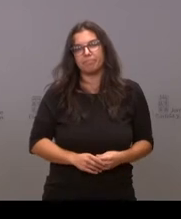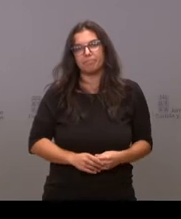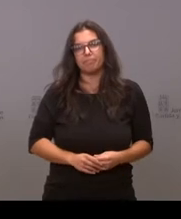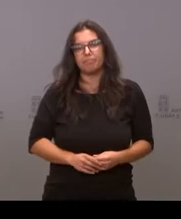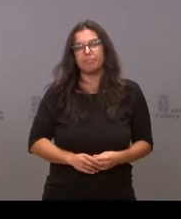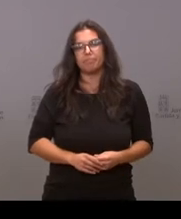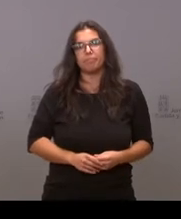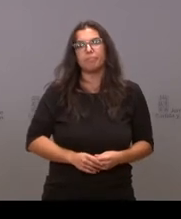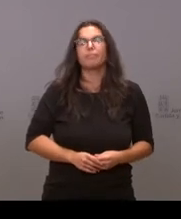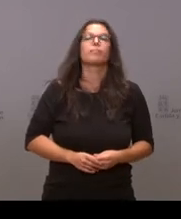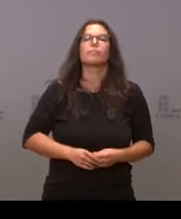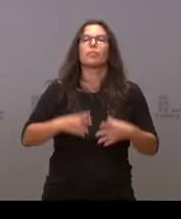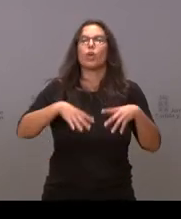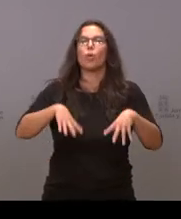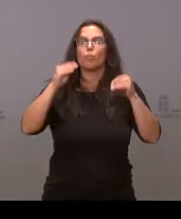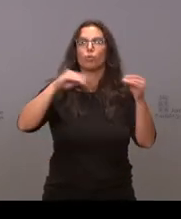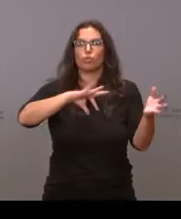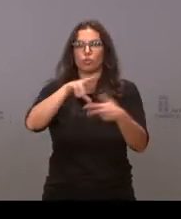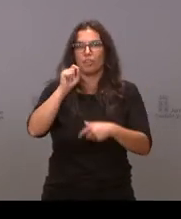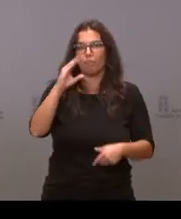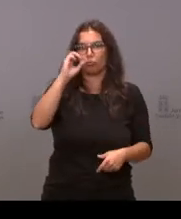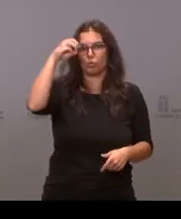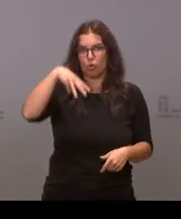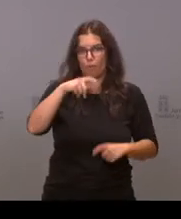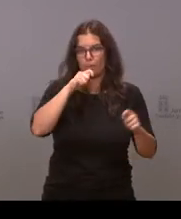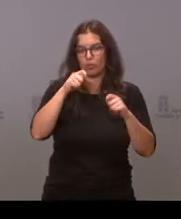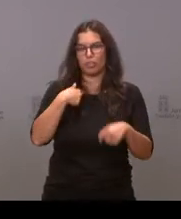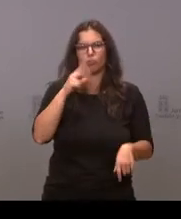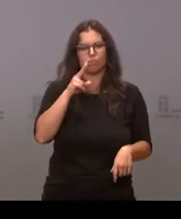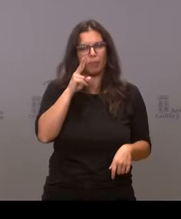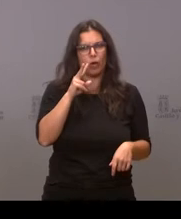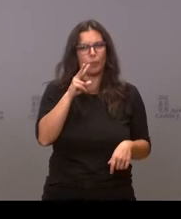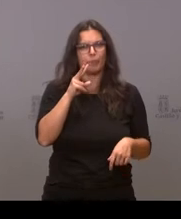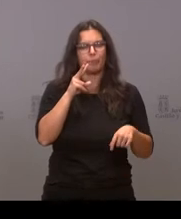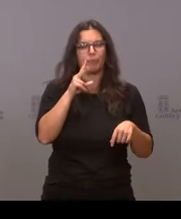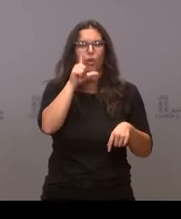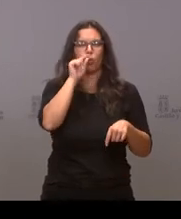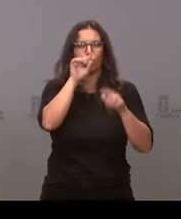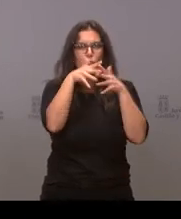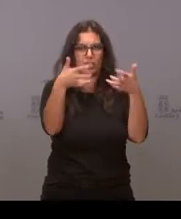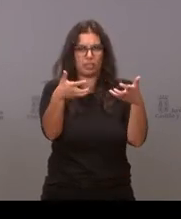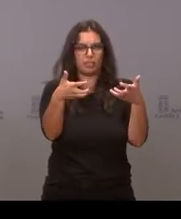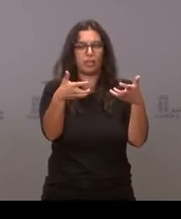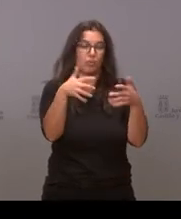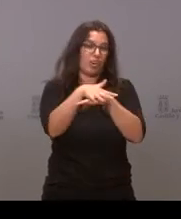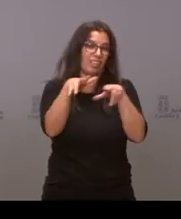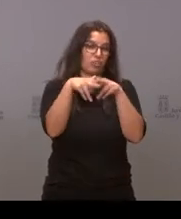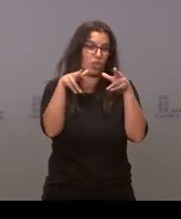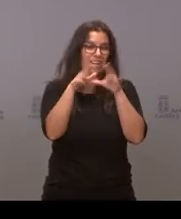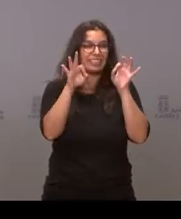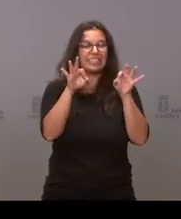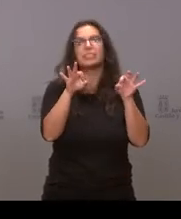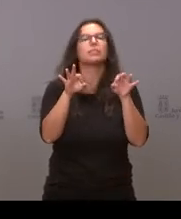de burgos noticias puntocom estoy viendo aquí el twitter bueno las redes sociales de